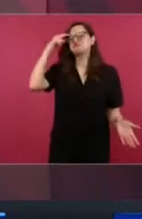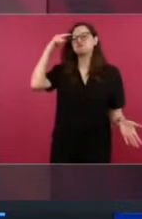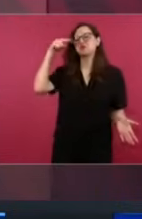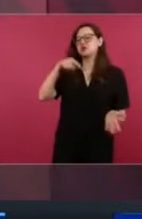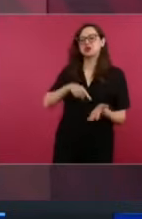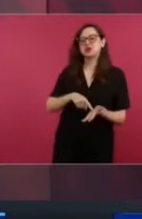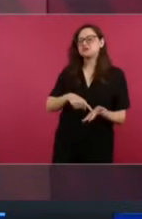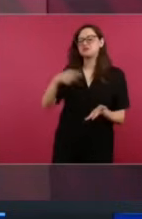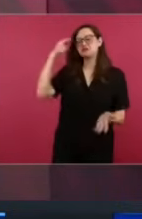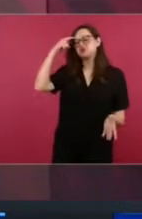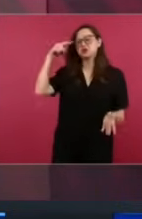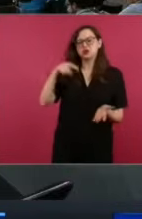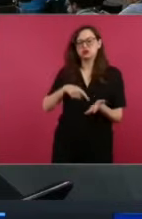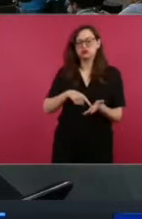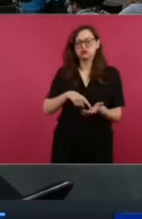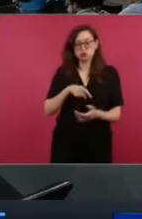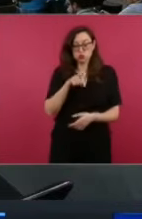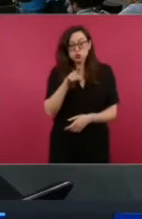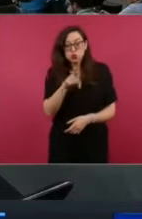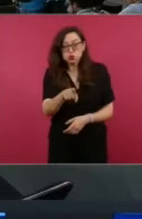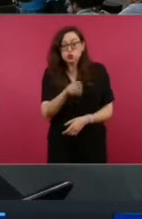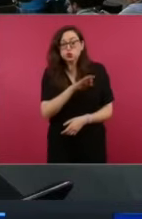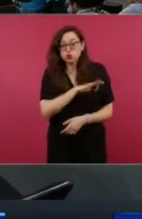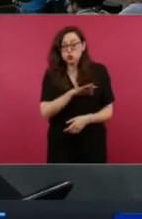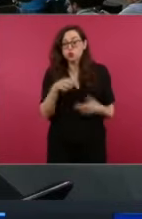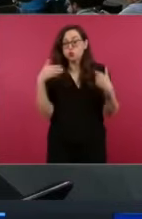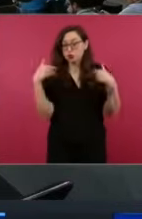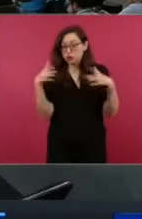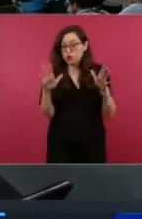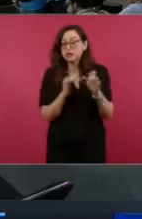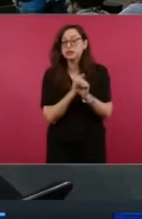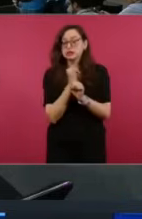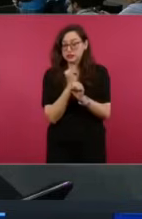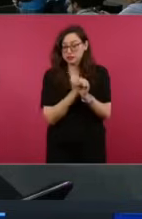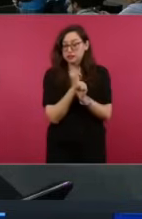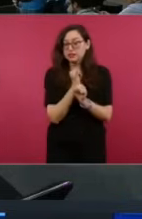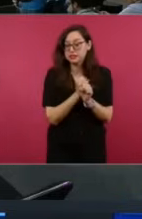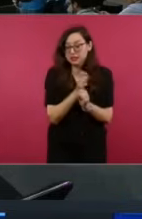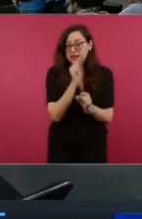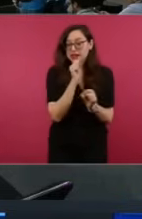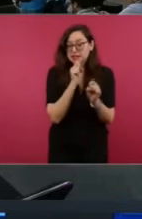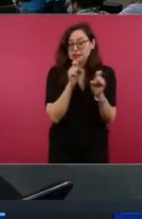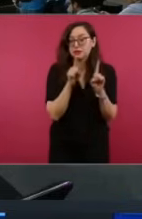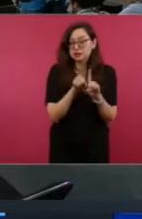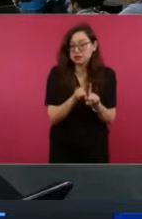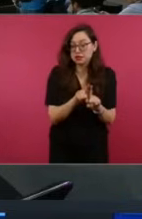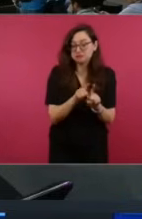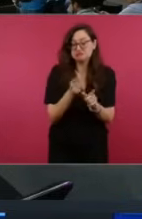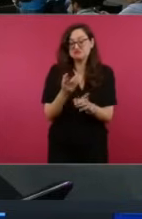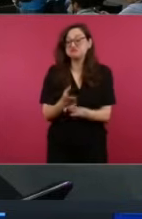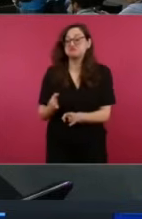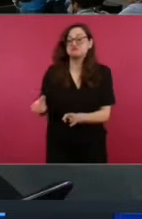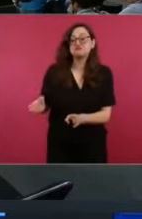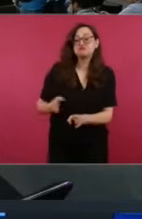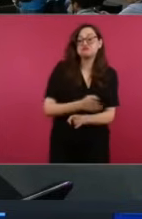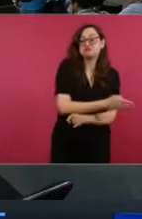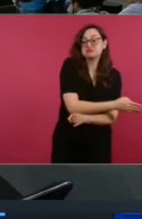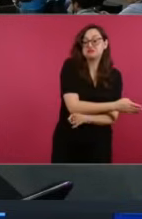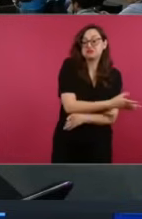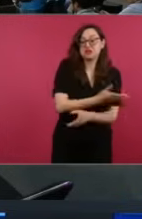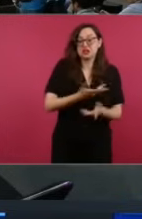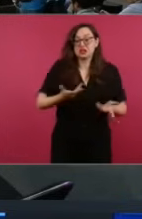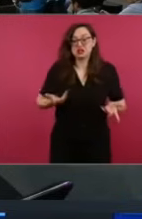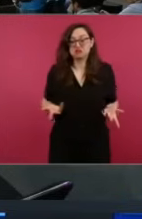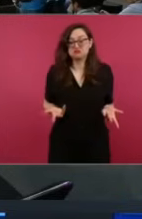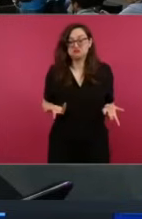también eres el financiero. Entonces dijo ella, bueno, es que hay una sociedad, bueno, pues eso es también parte de la responsabilidad de lo